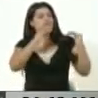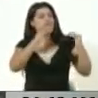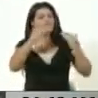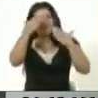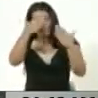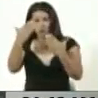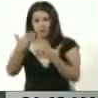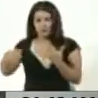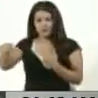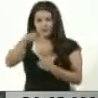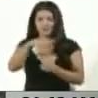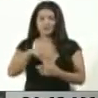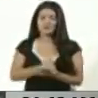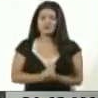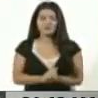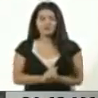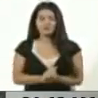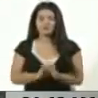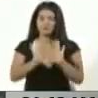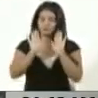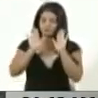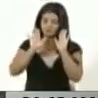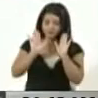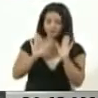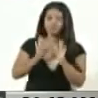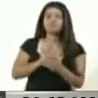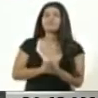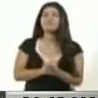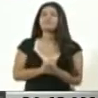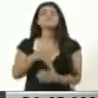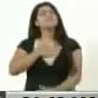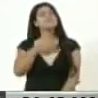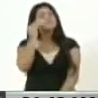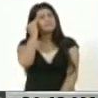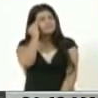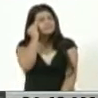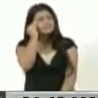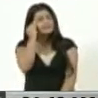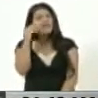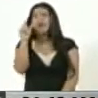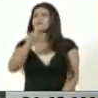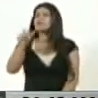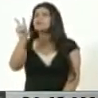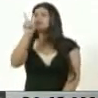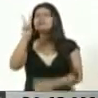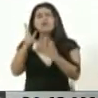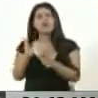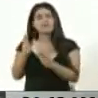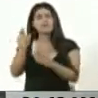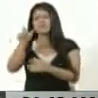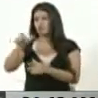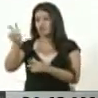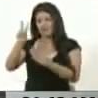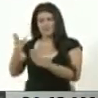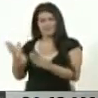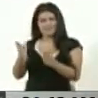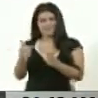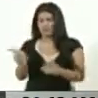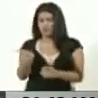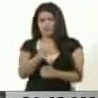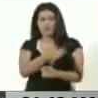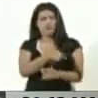Mira, yo creo que los venezolanos especialmente debemos evaluar este tema de CNN con particular